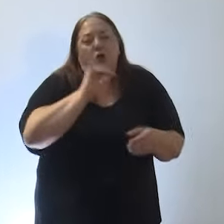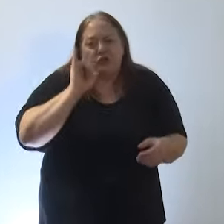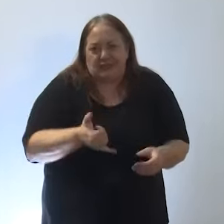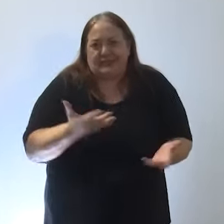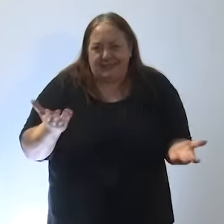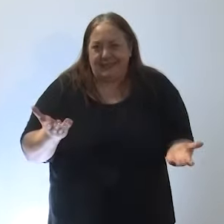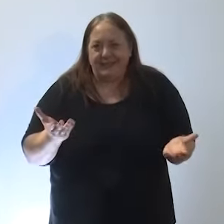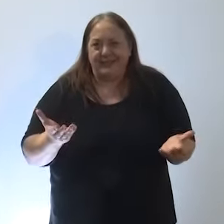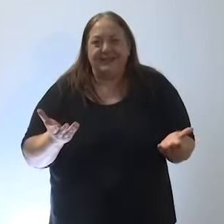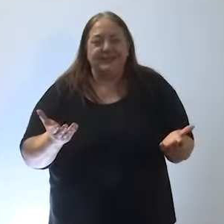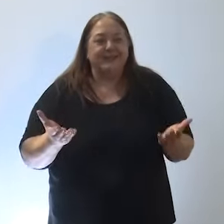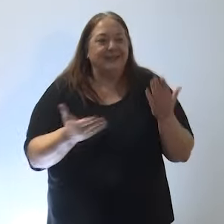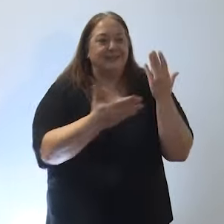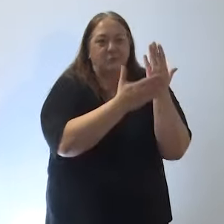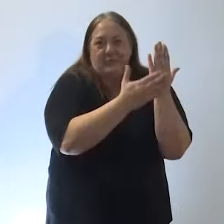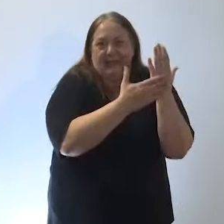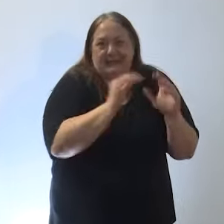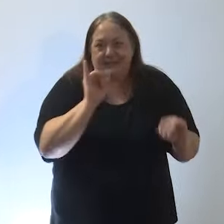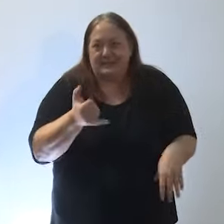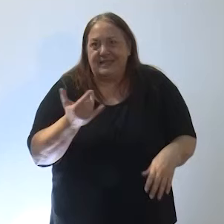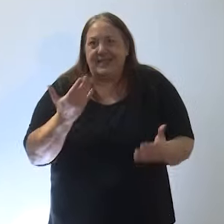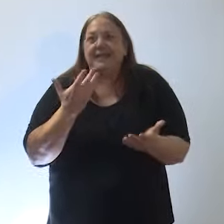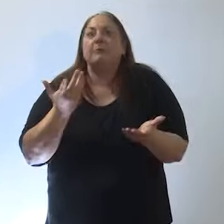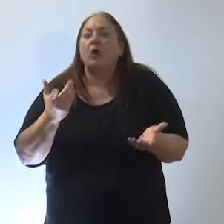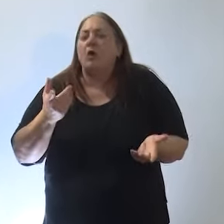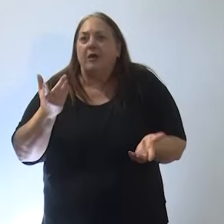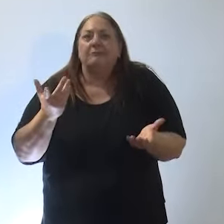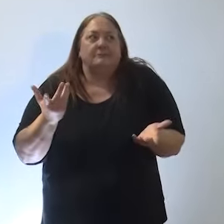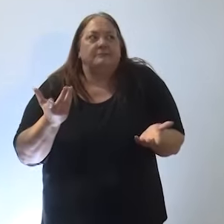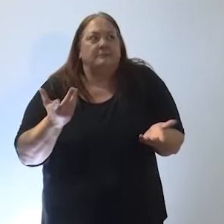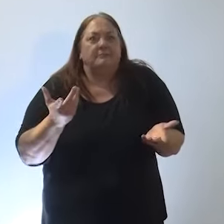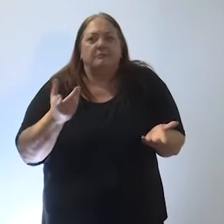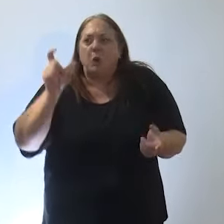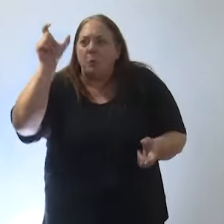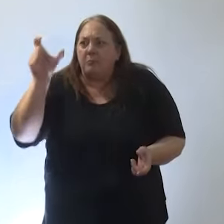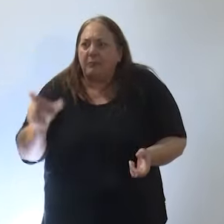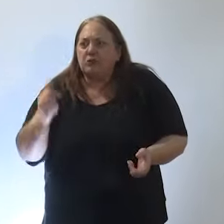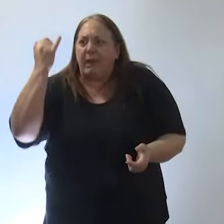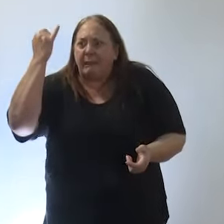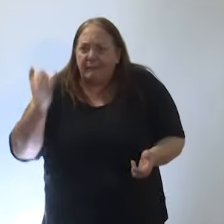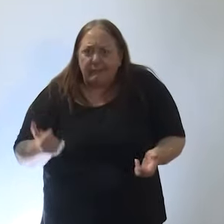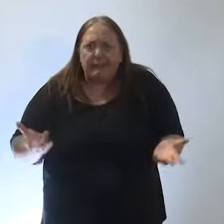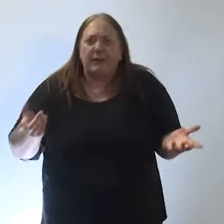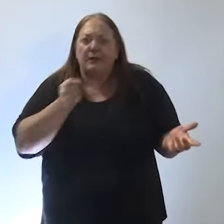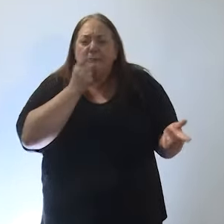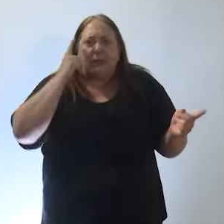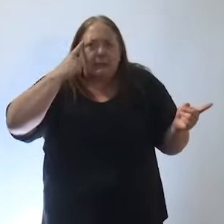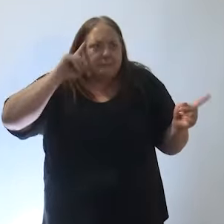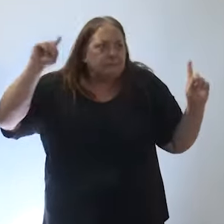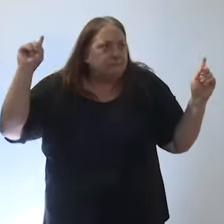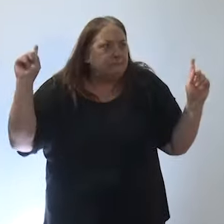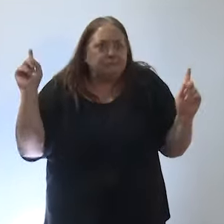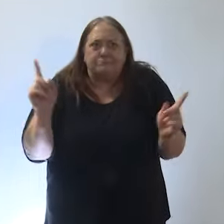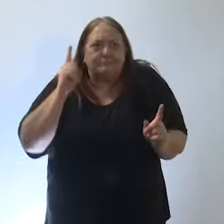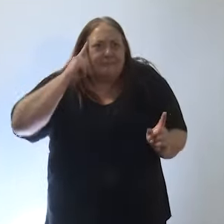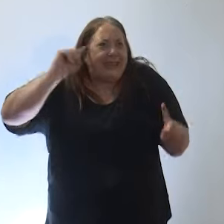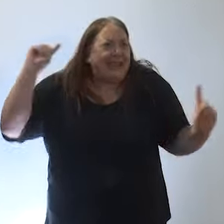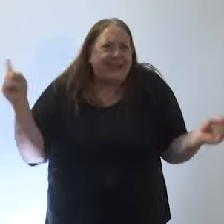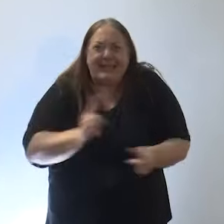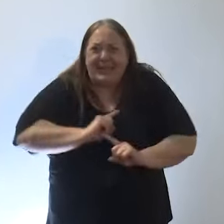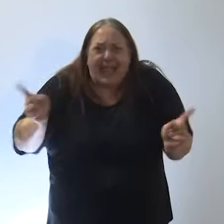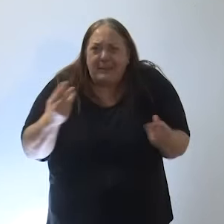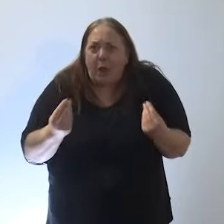neoliberal Porque se ve ese asociación en todo el mundo digamos pero lo increíble es cómo lograron que a pesar de que los